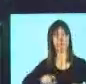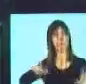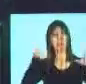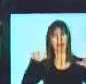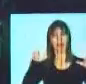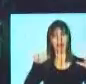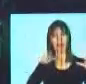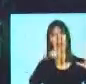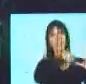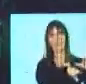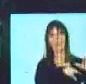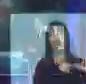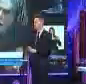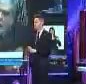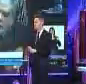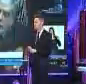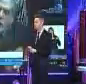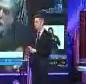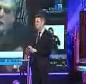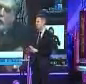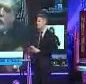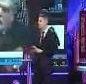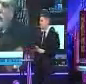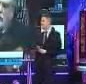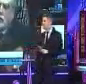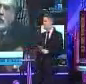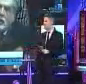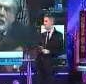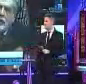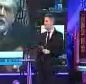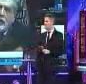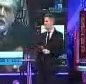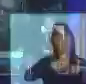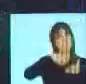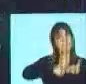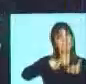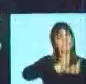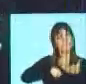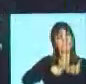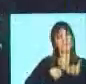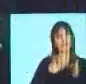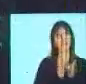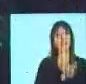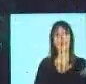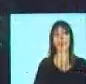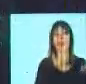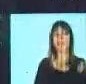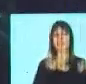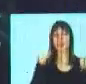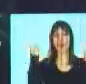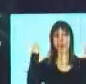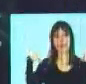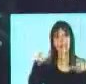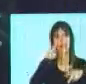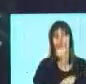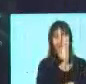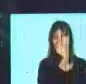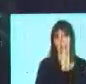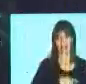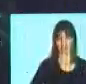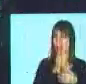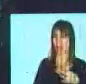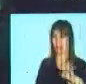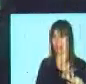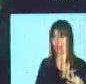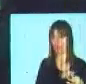plata en el plan OSDE de Catalina Sirigliano, la hija, o 15 mil dólares en champán Chandon en la casa Winery. Sí.